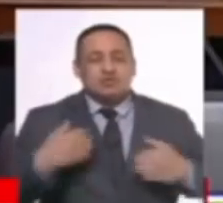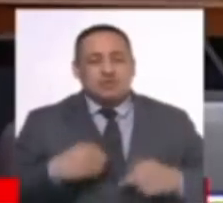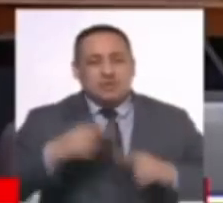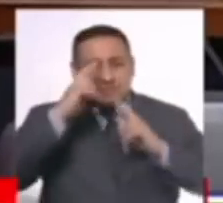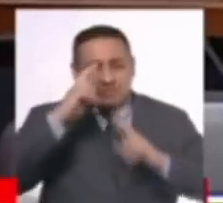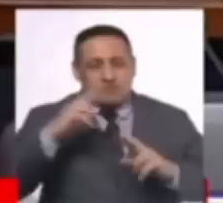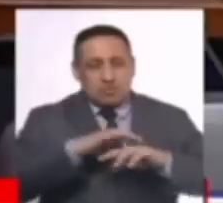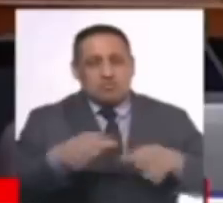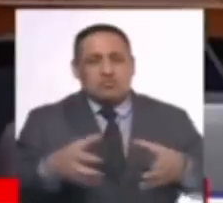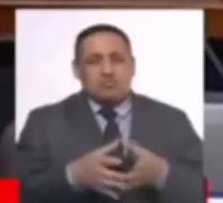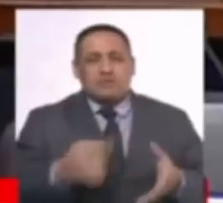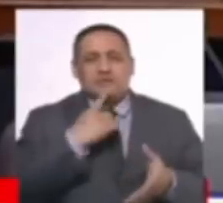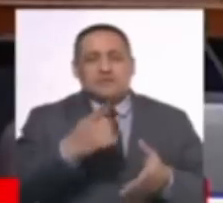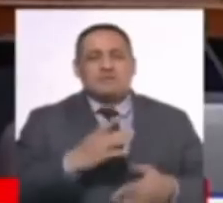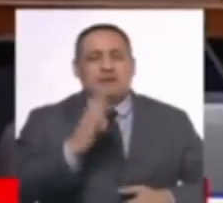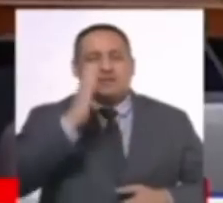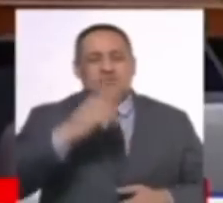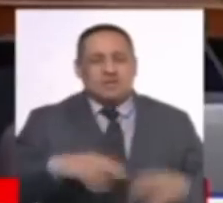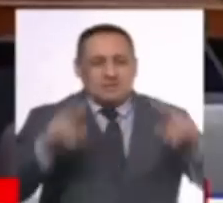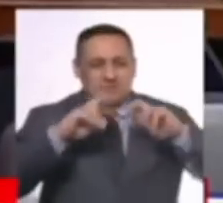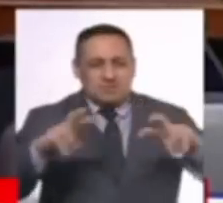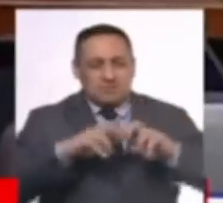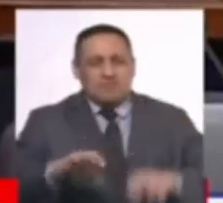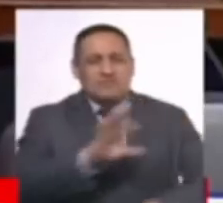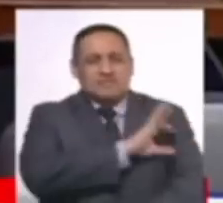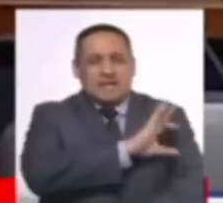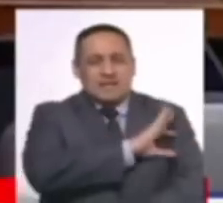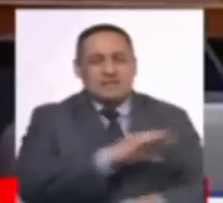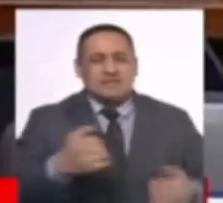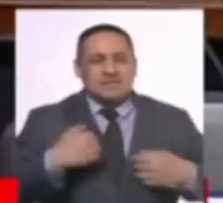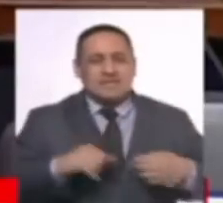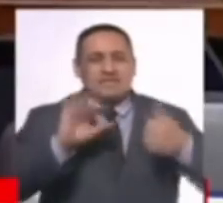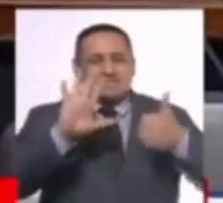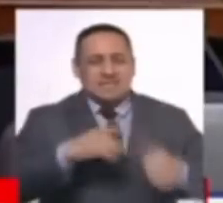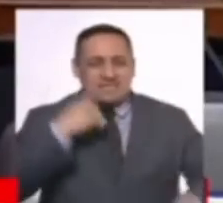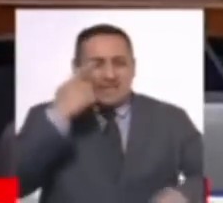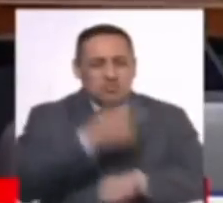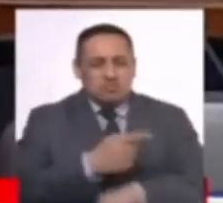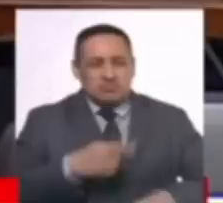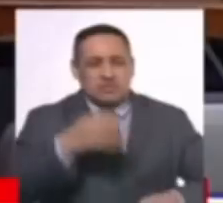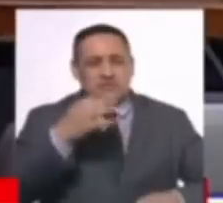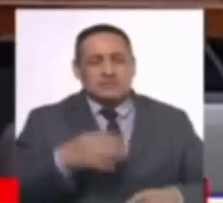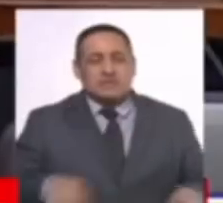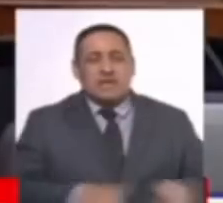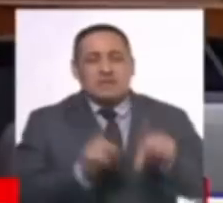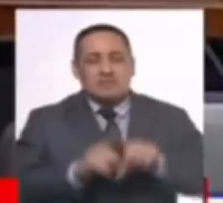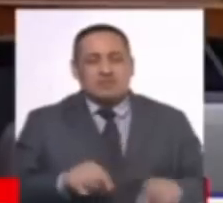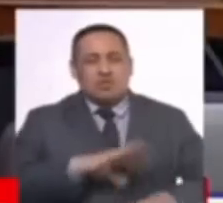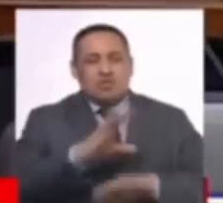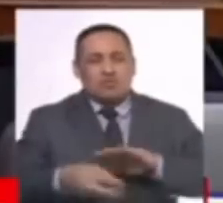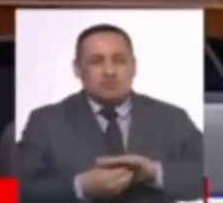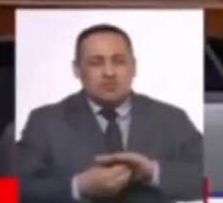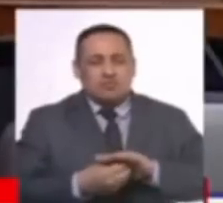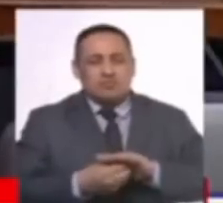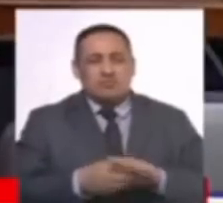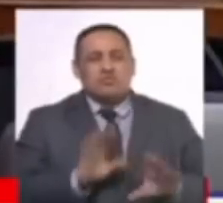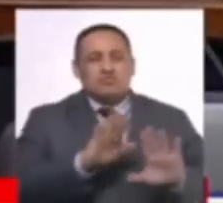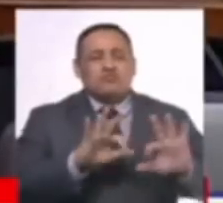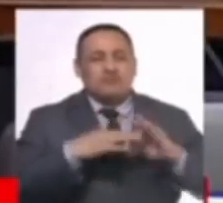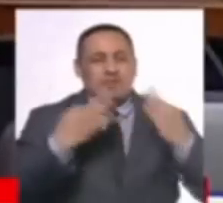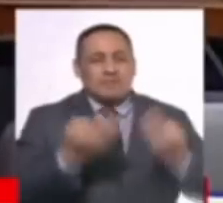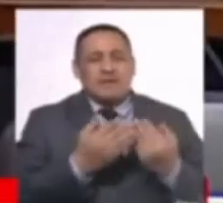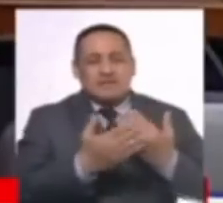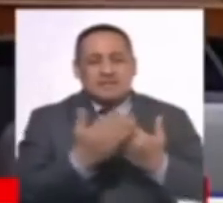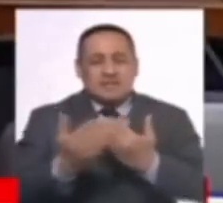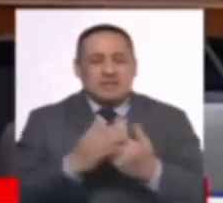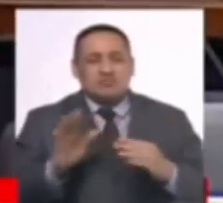respeto, se encuentra sometido a una investigación fiscal. Tiene 6 carpetas fiscales abiertas sobre corrupción. Sus familiares